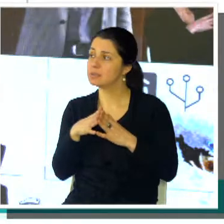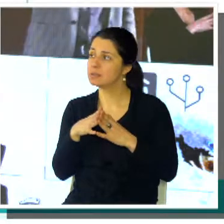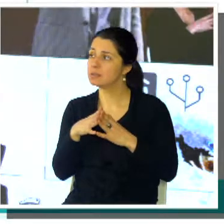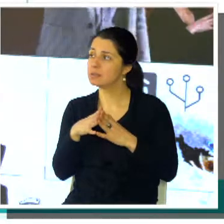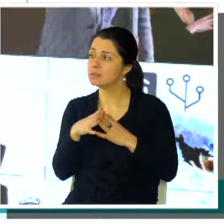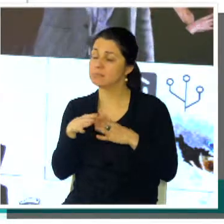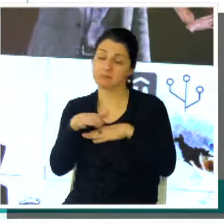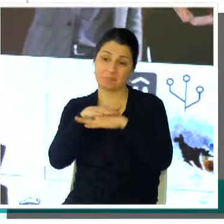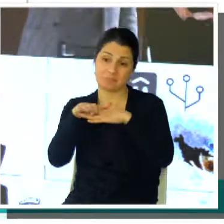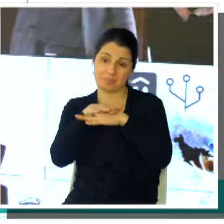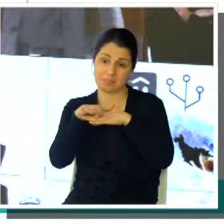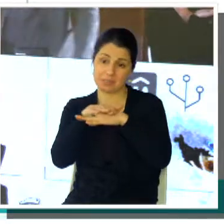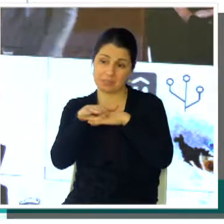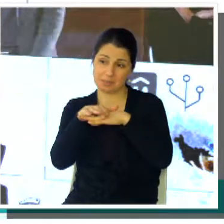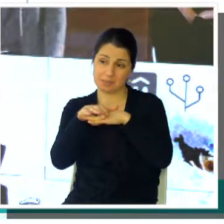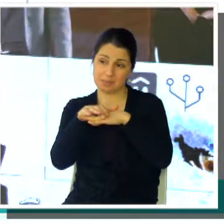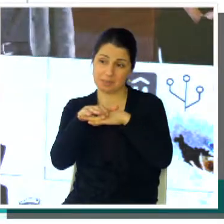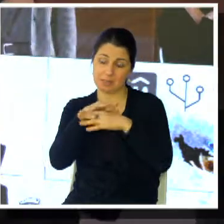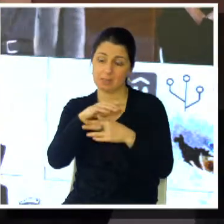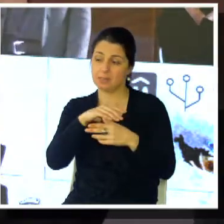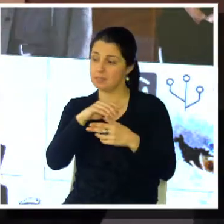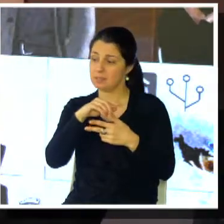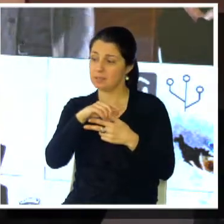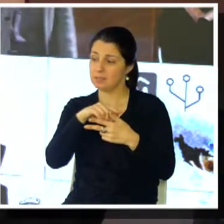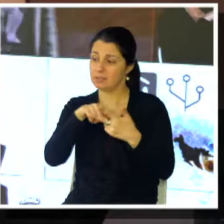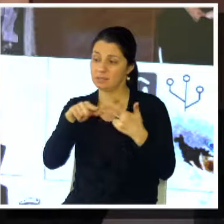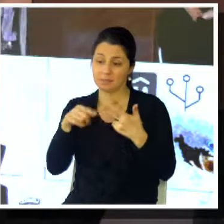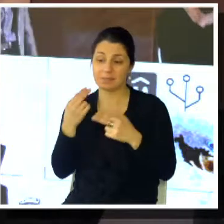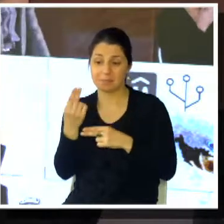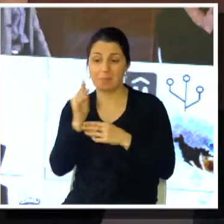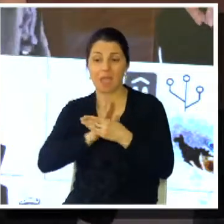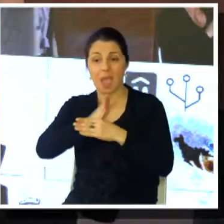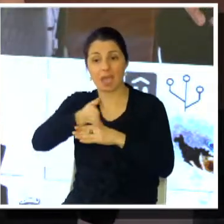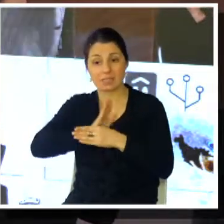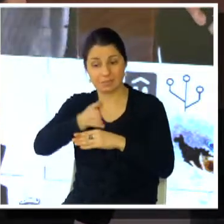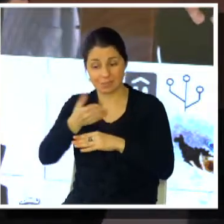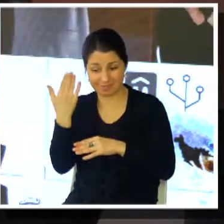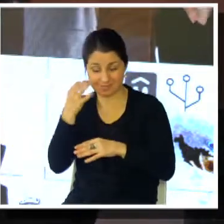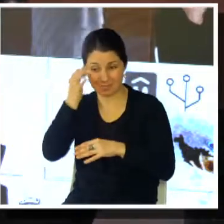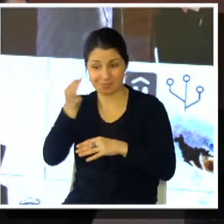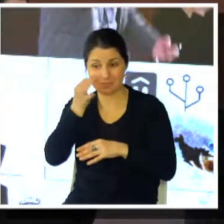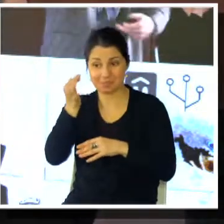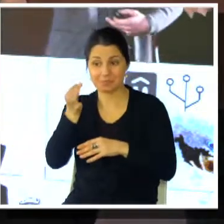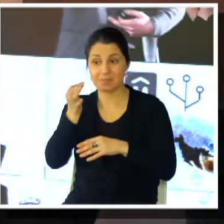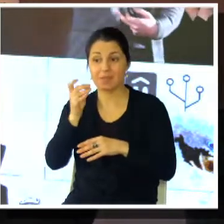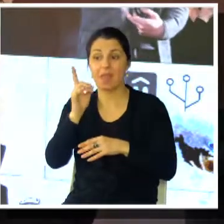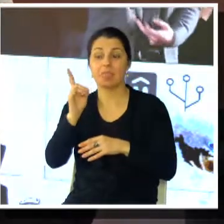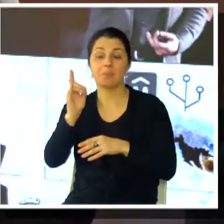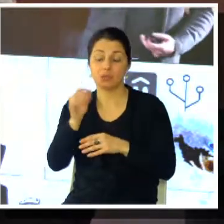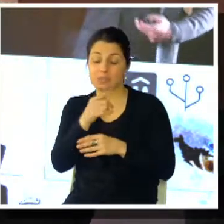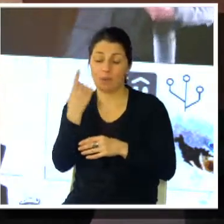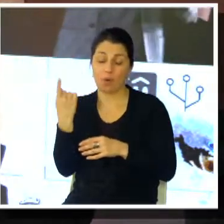Son básicamente las redes que permiten el acceso, lo que les decía al principio, de dispositivos